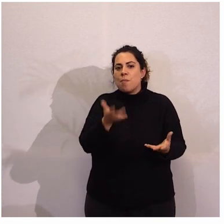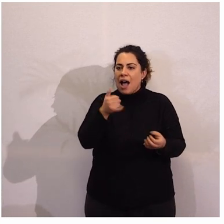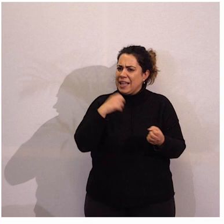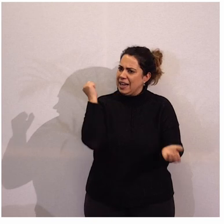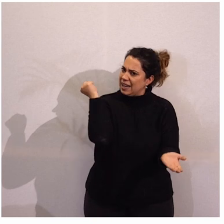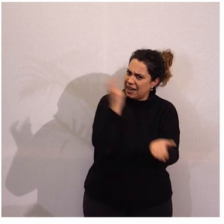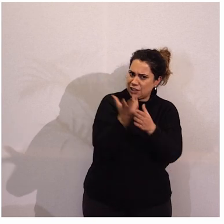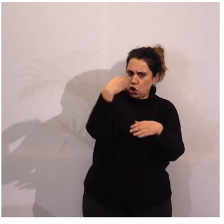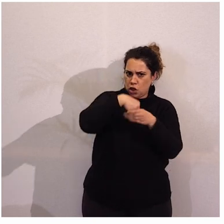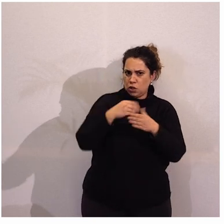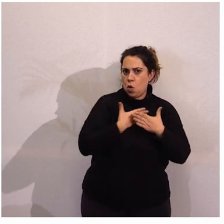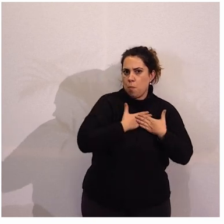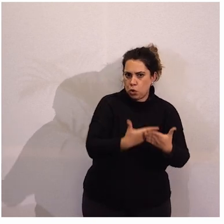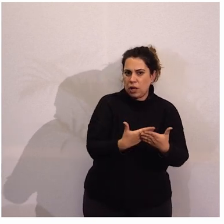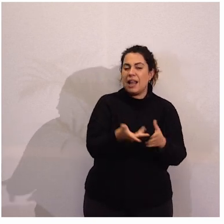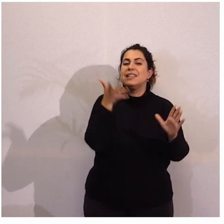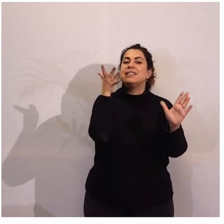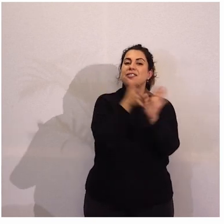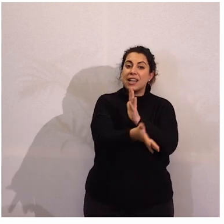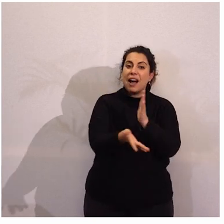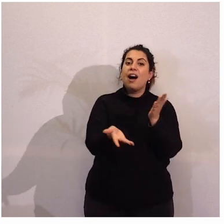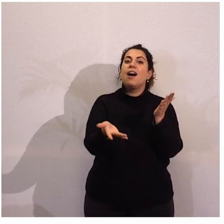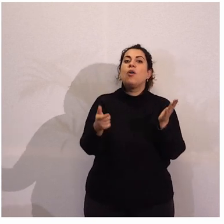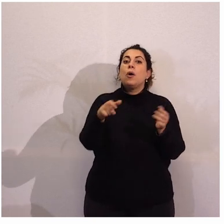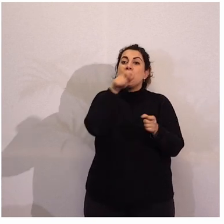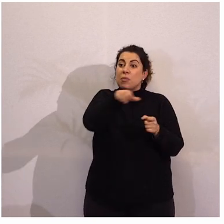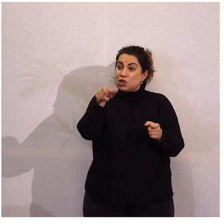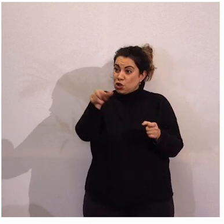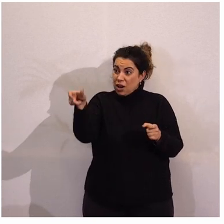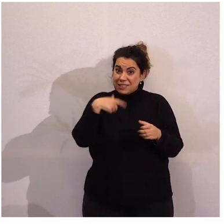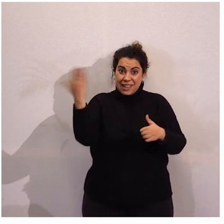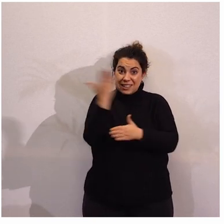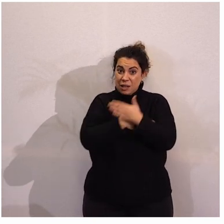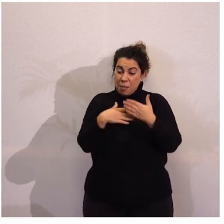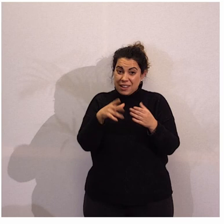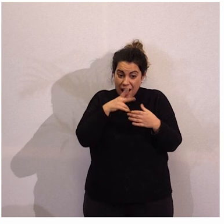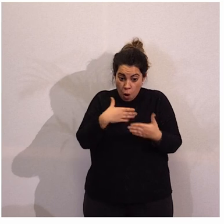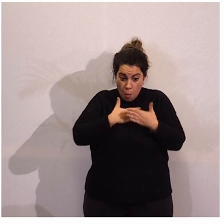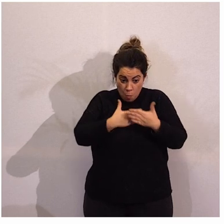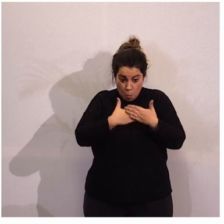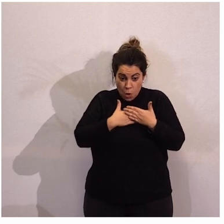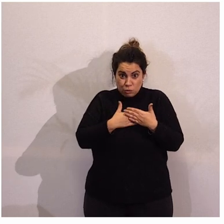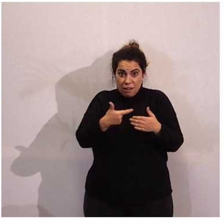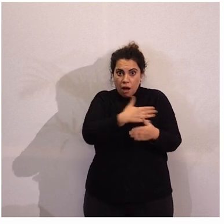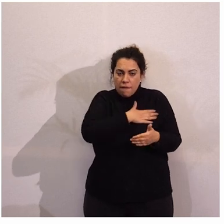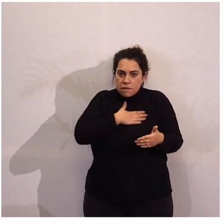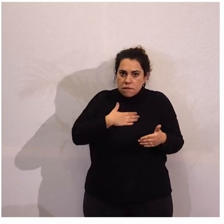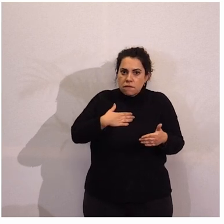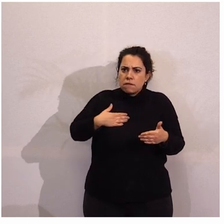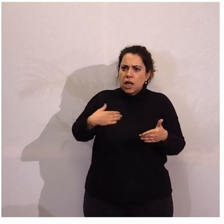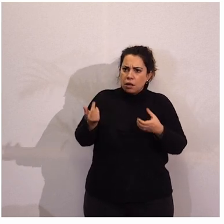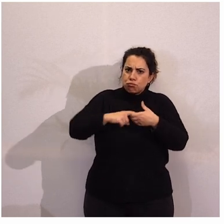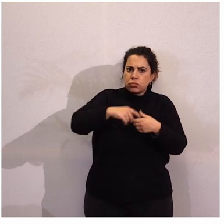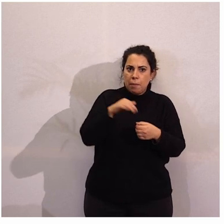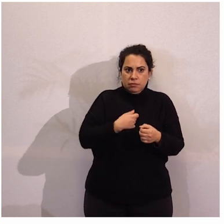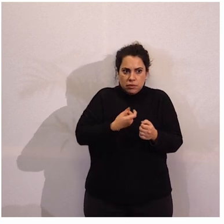reto dentro del voluntariado que es que todas estas personas con discapacidad que están haciendo voluntariado, que quieren hacer, y muchas más, porque